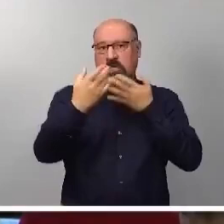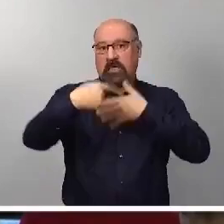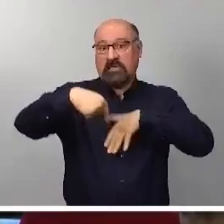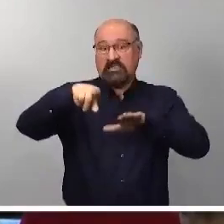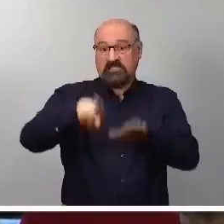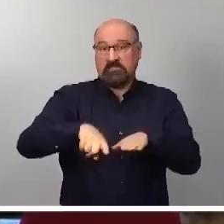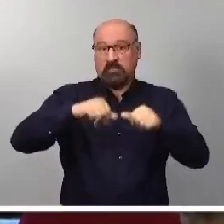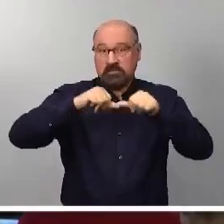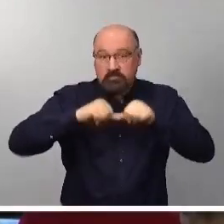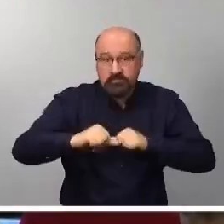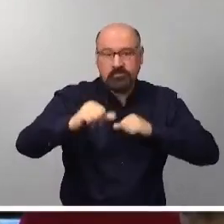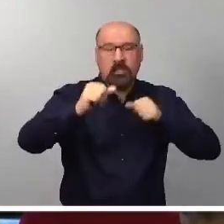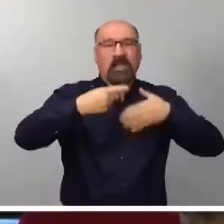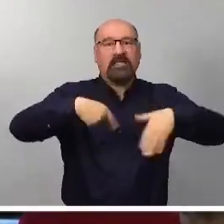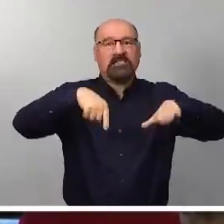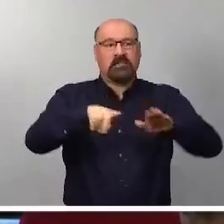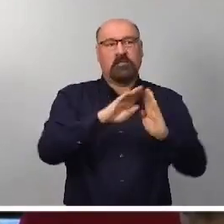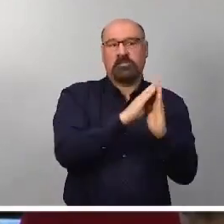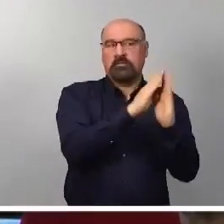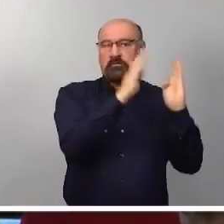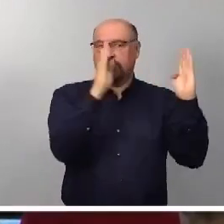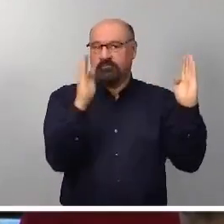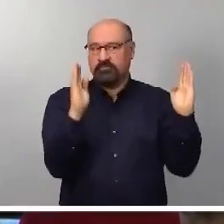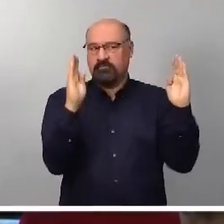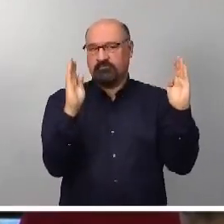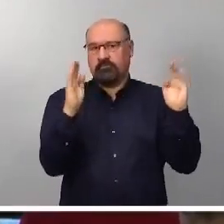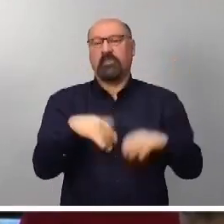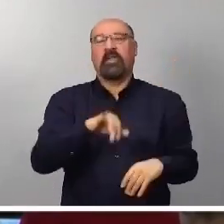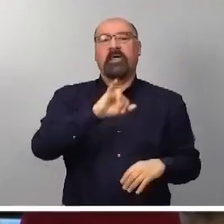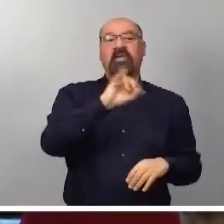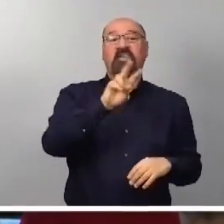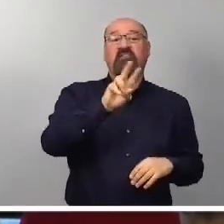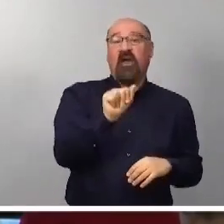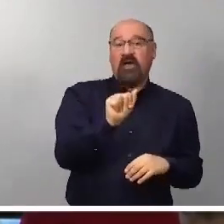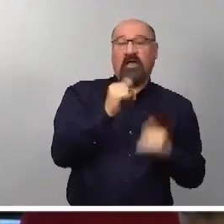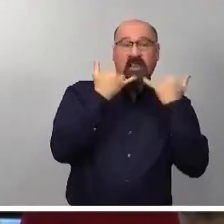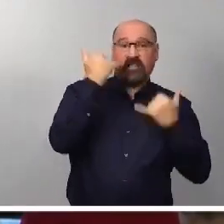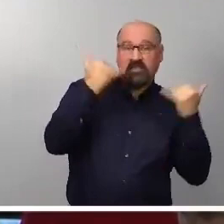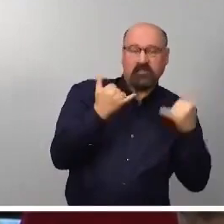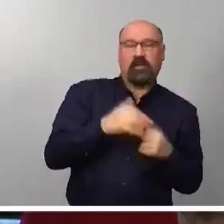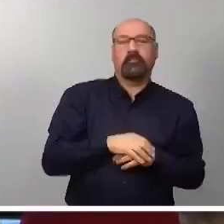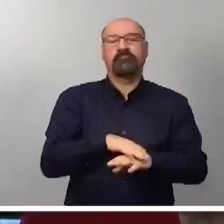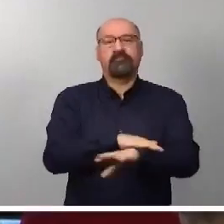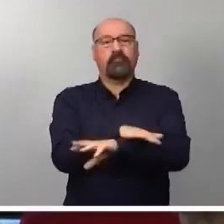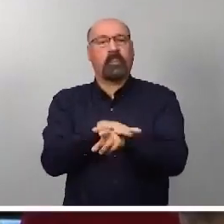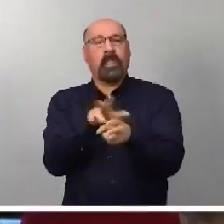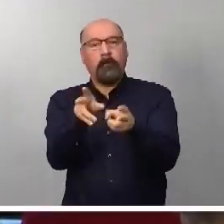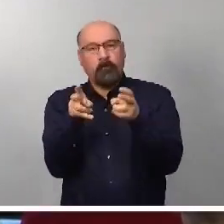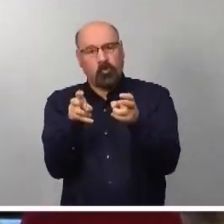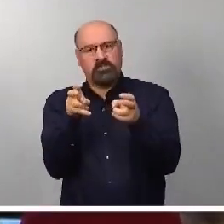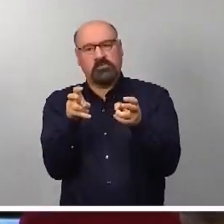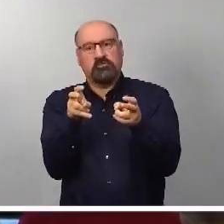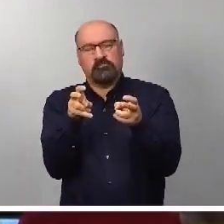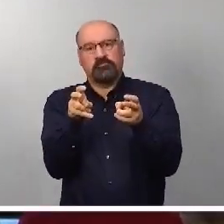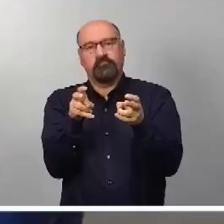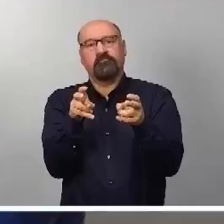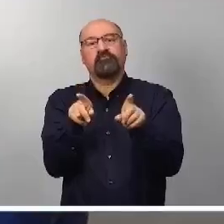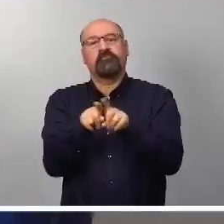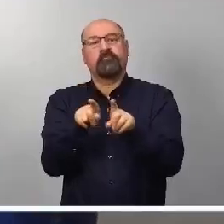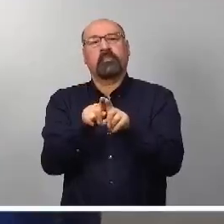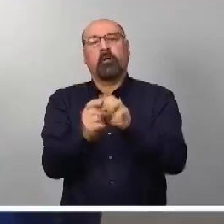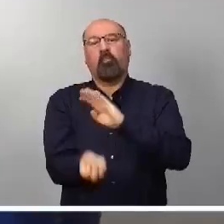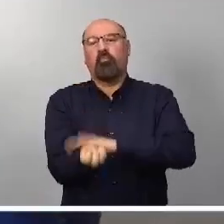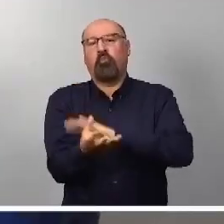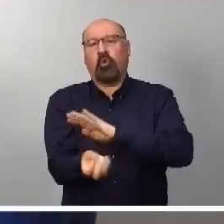meses me refiero en concreto al iva de la electricidad al impuesto eh sobre el valor de la producción